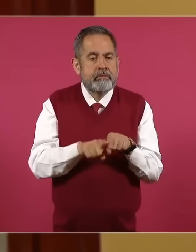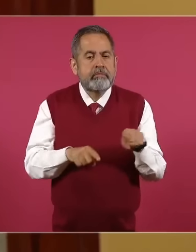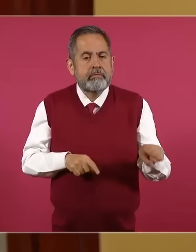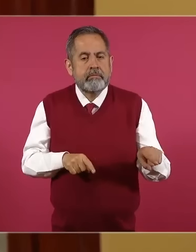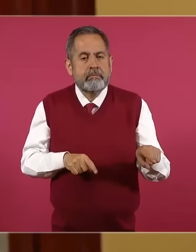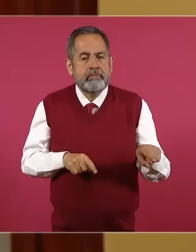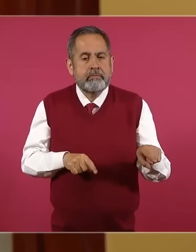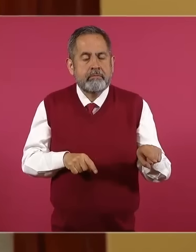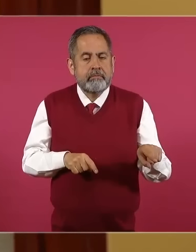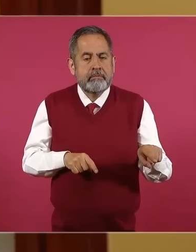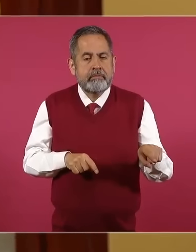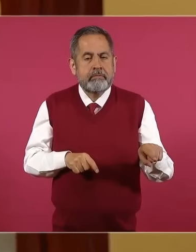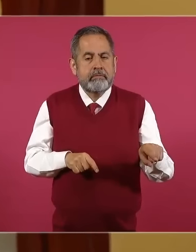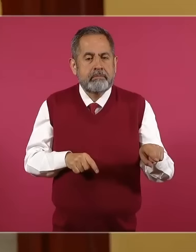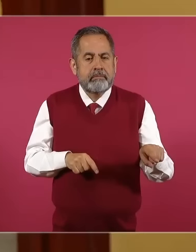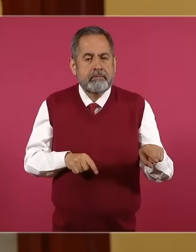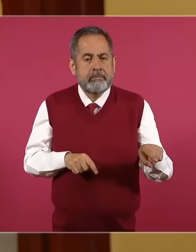a